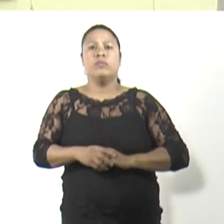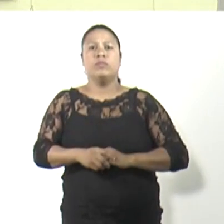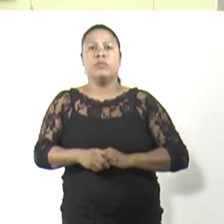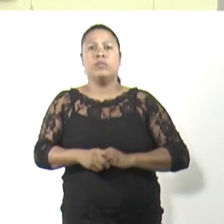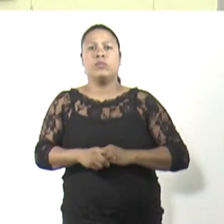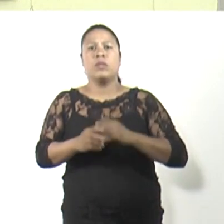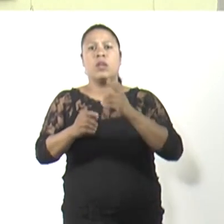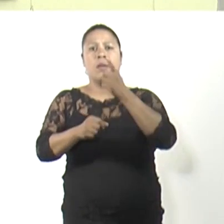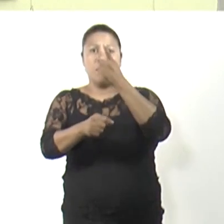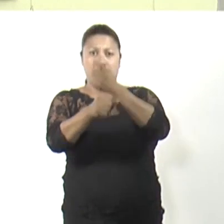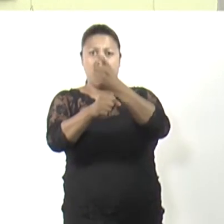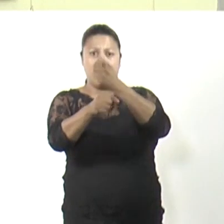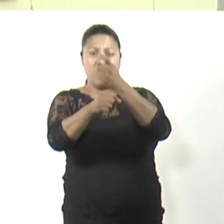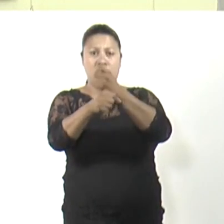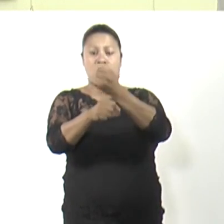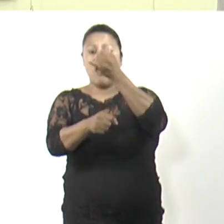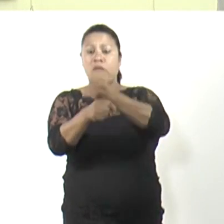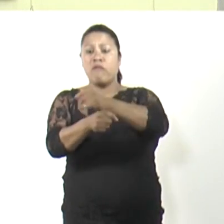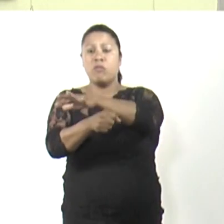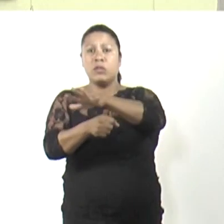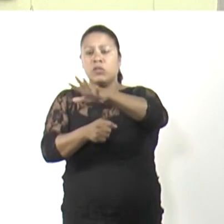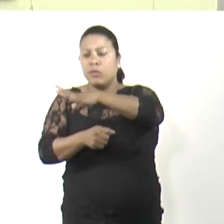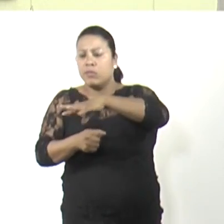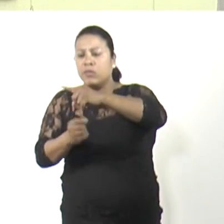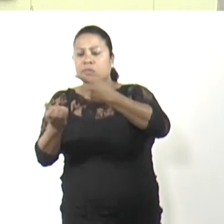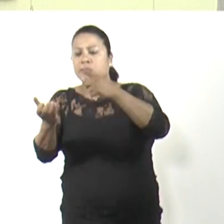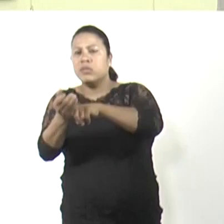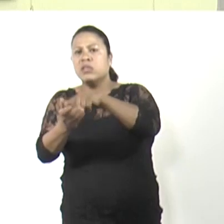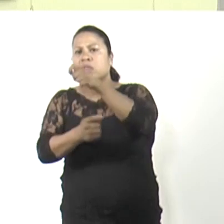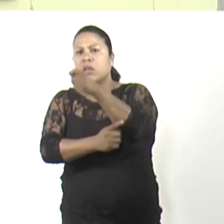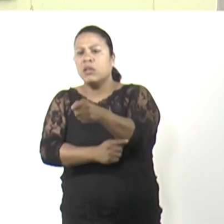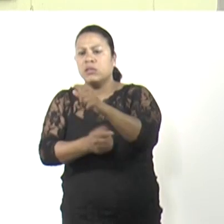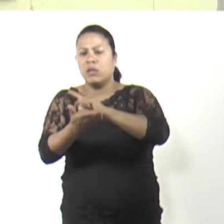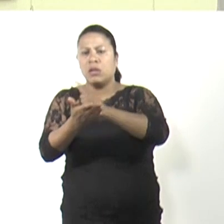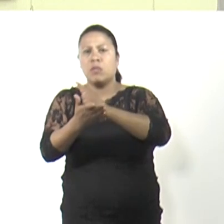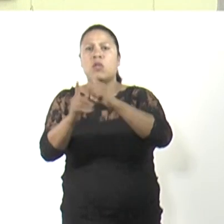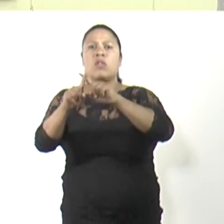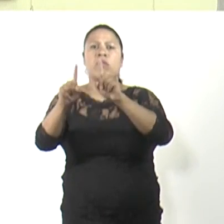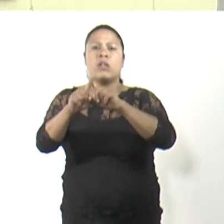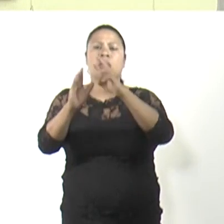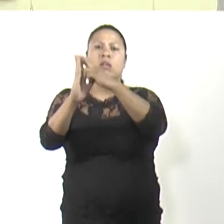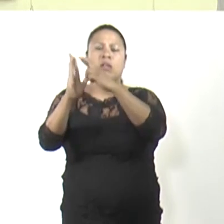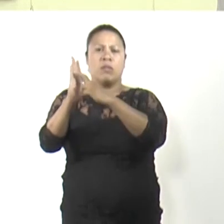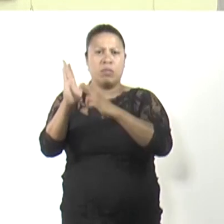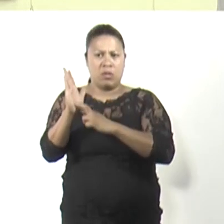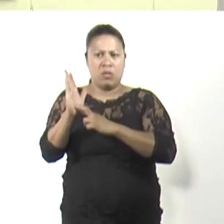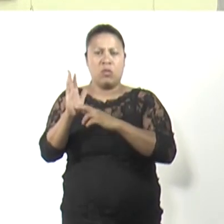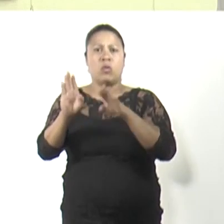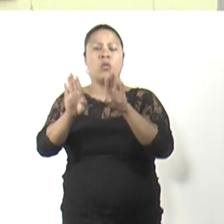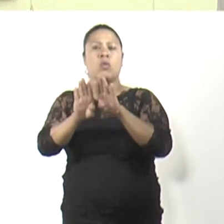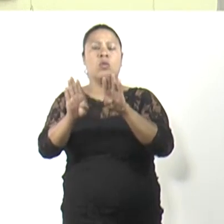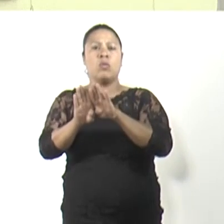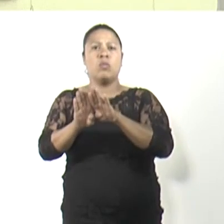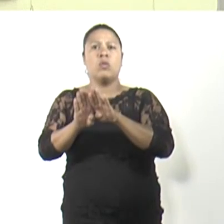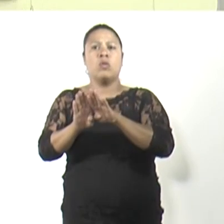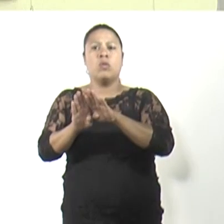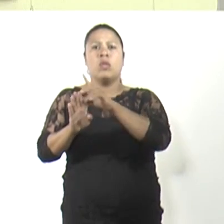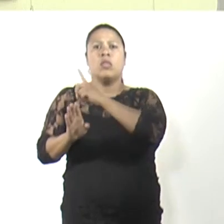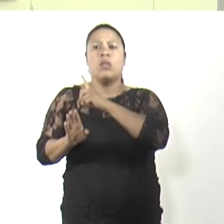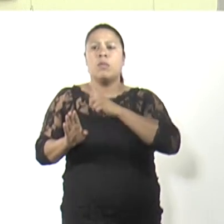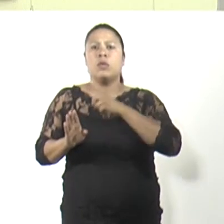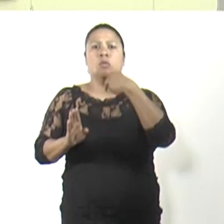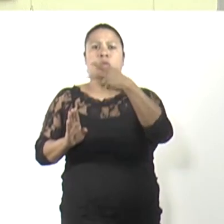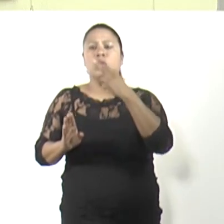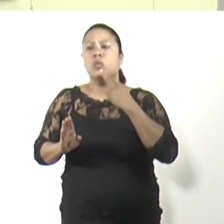la información que contienen ciertos reglamentos y cómo se emplean